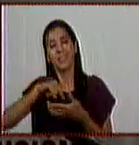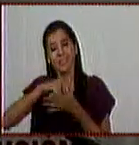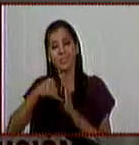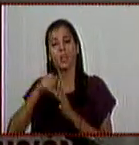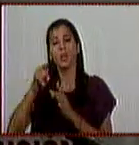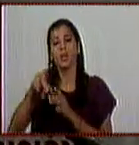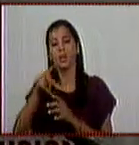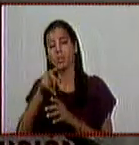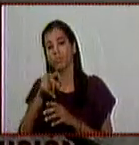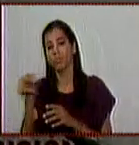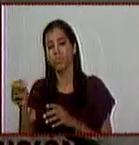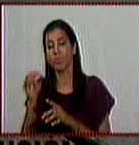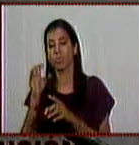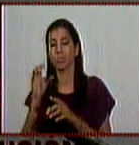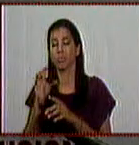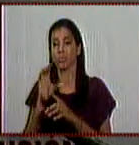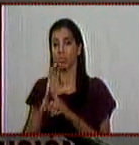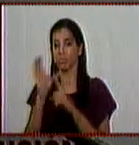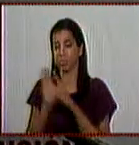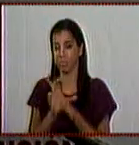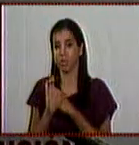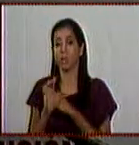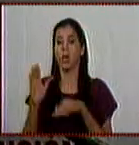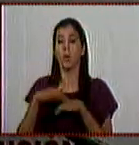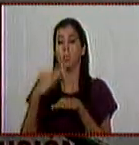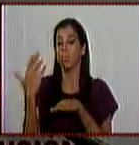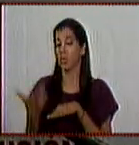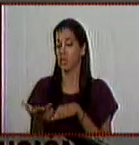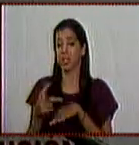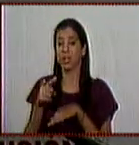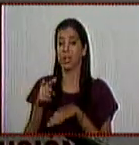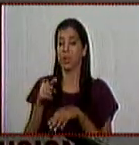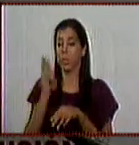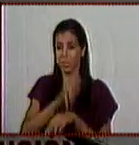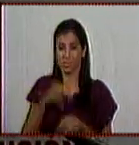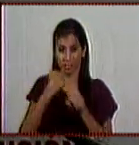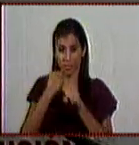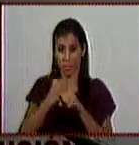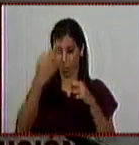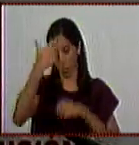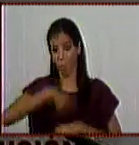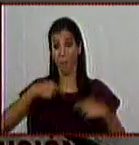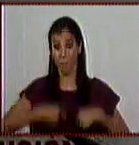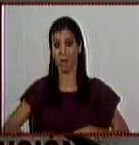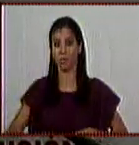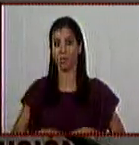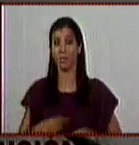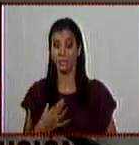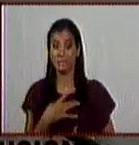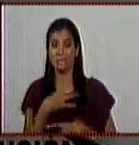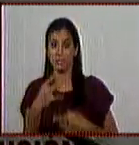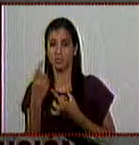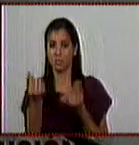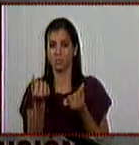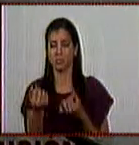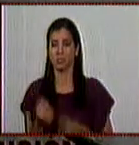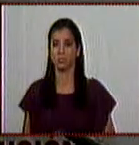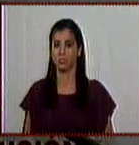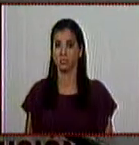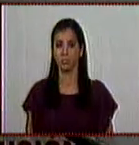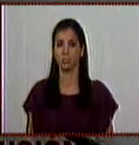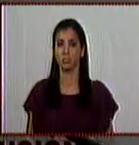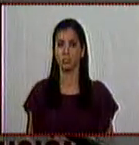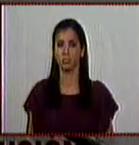usando el valor del trabajo humano como mercancía Ese es el gran debate o querosa Luxemburgo lo sintetizaría en